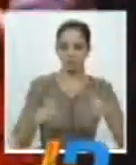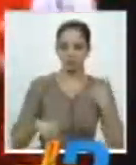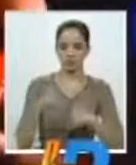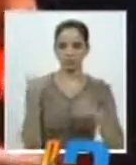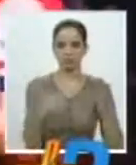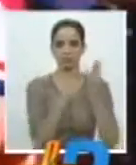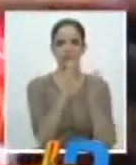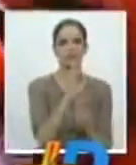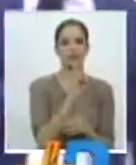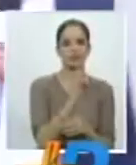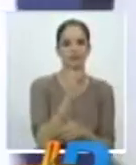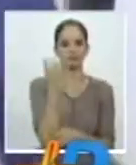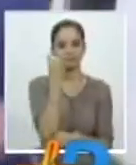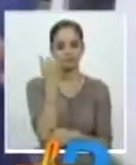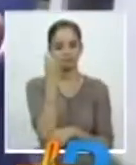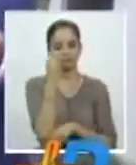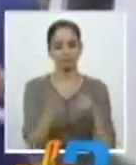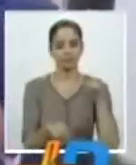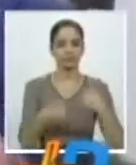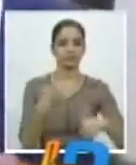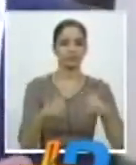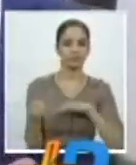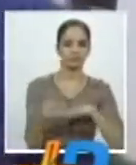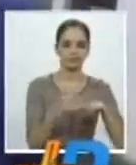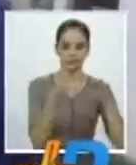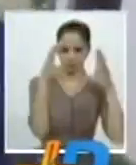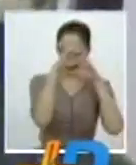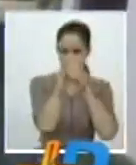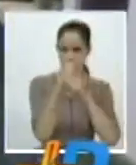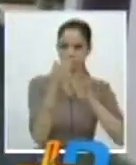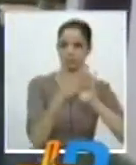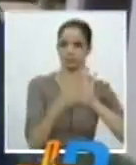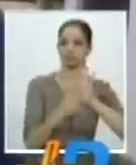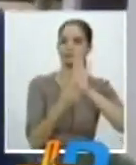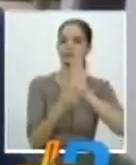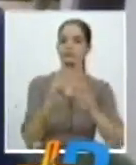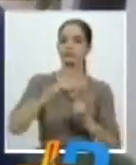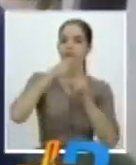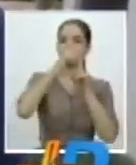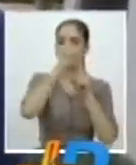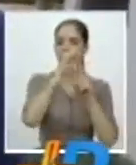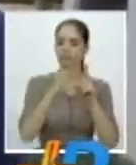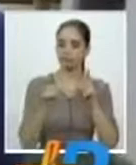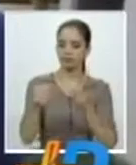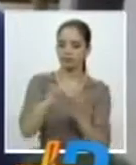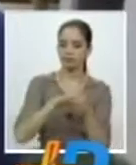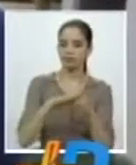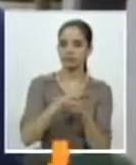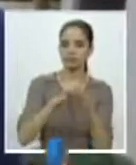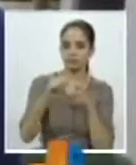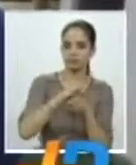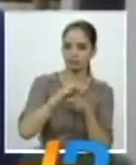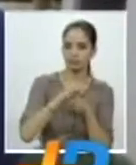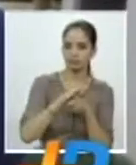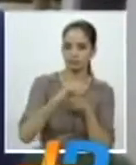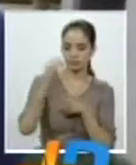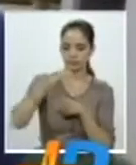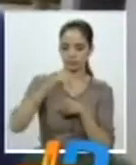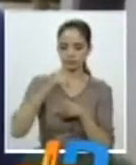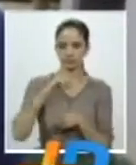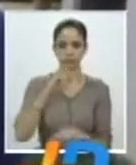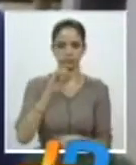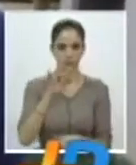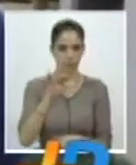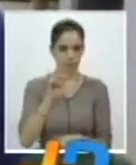Unidos. En la emisión de la noche registraremos en más pacífico el acontecer de la práctica aquí en Cotía de la